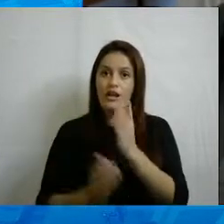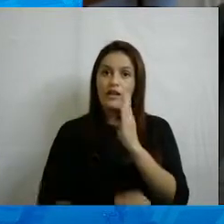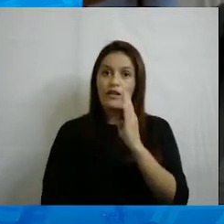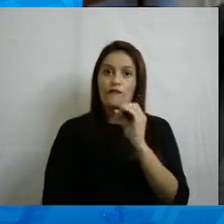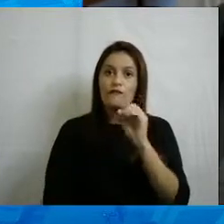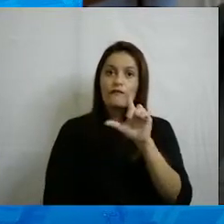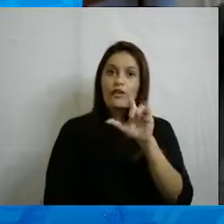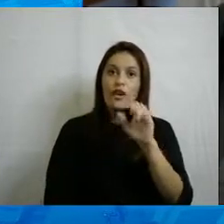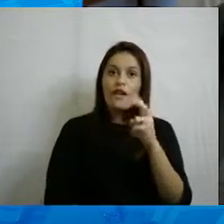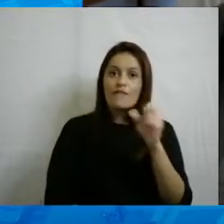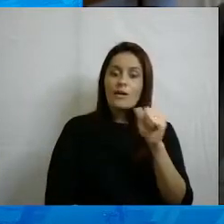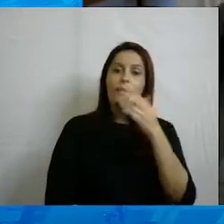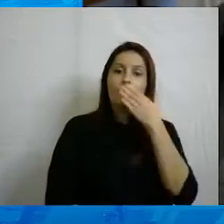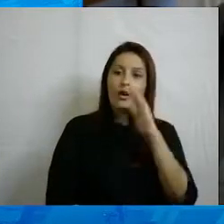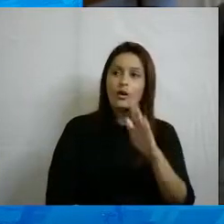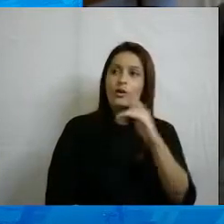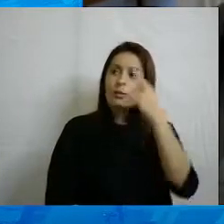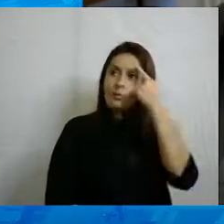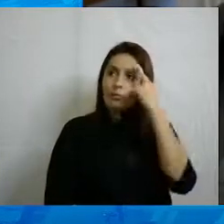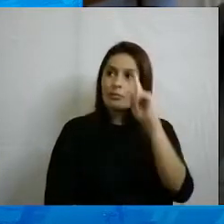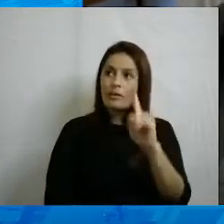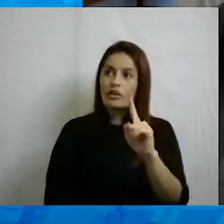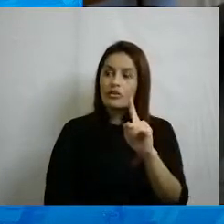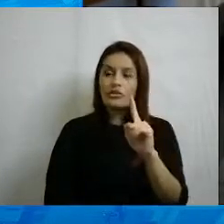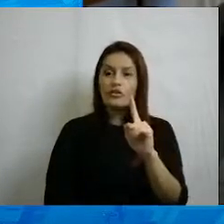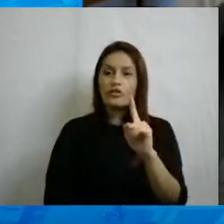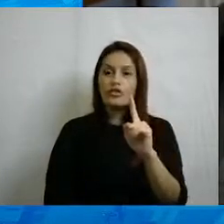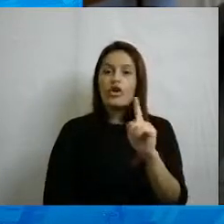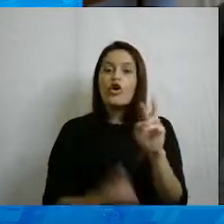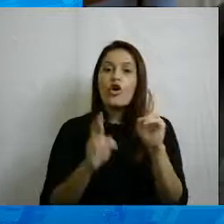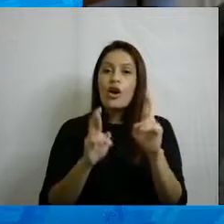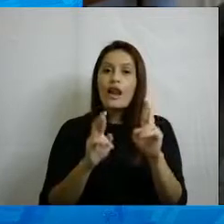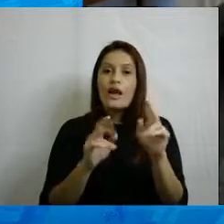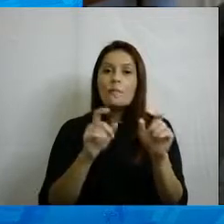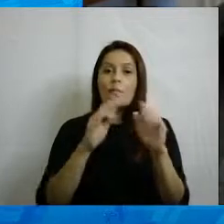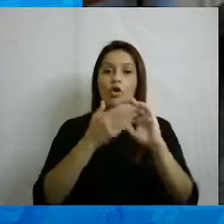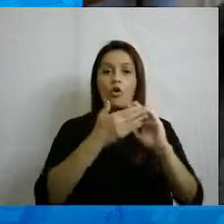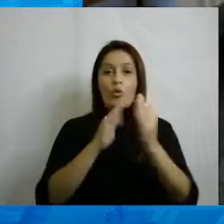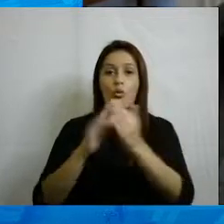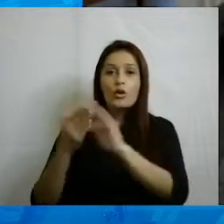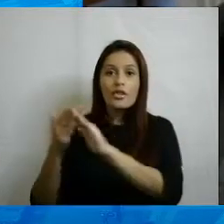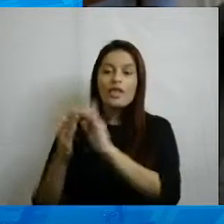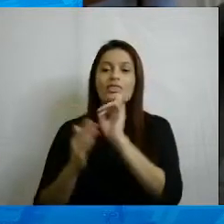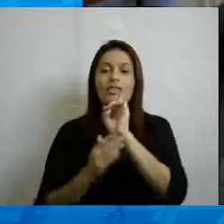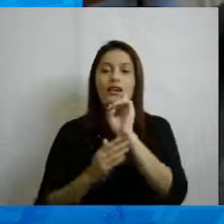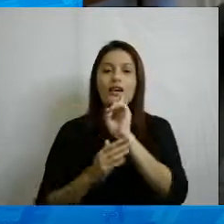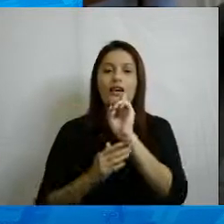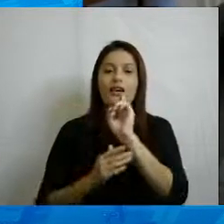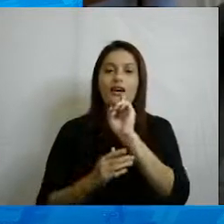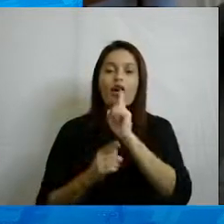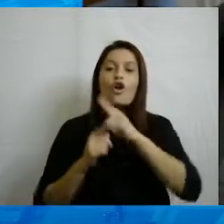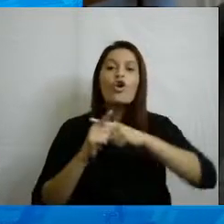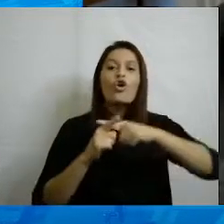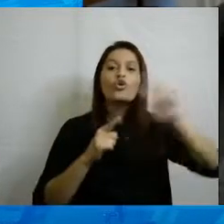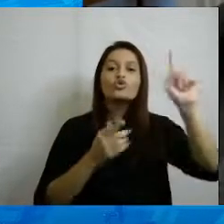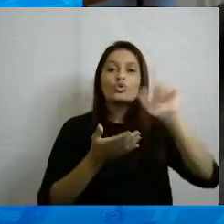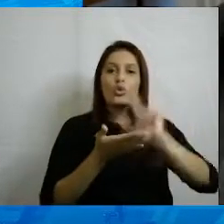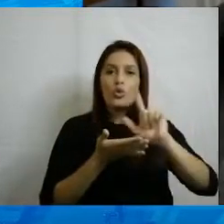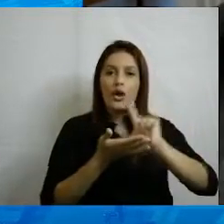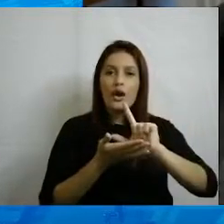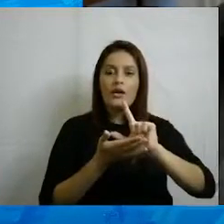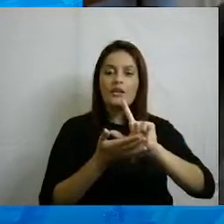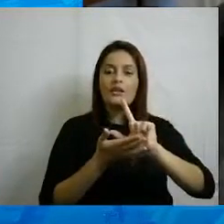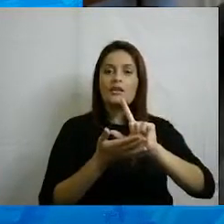más, mejor, porque es la idea que la comunidad tenga otro punto donde poder comprar sus productos a precios